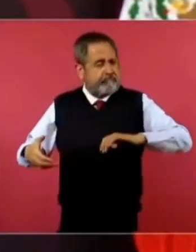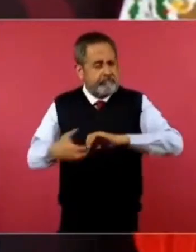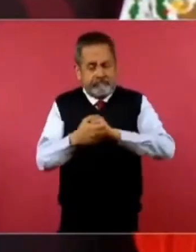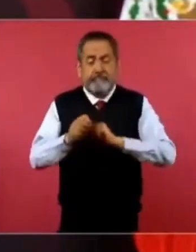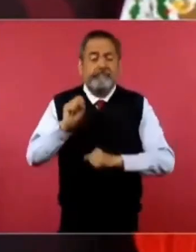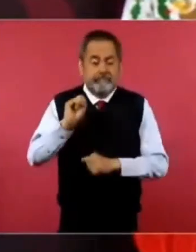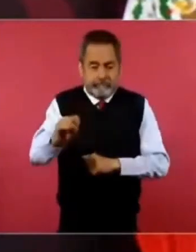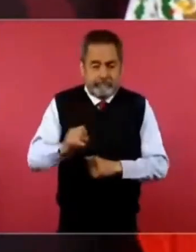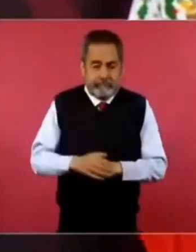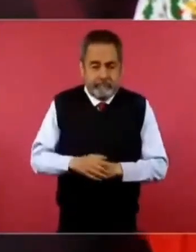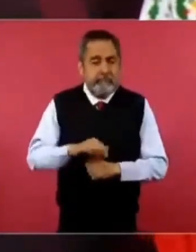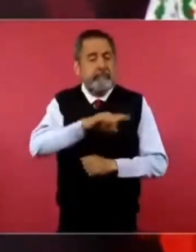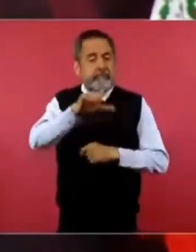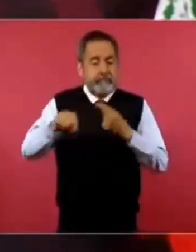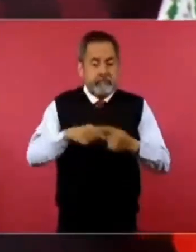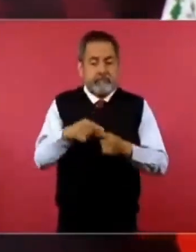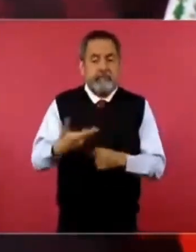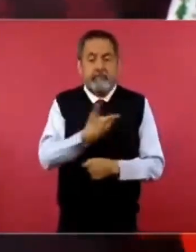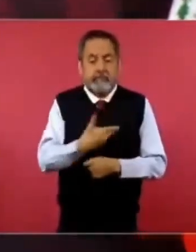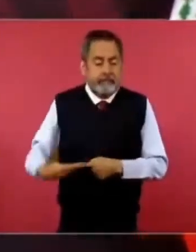Y con el presidente Biden,